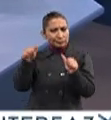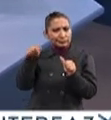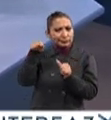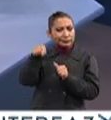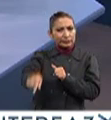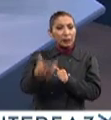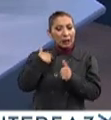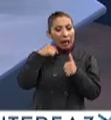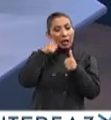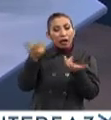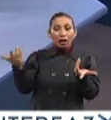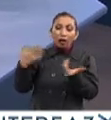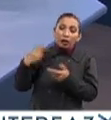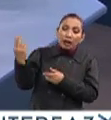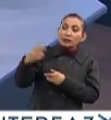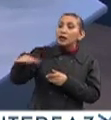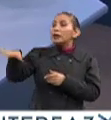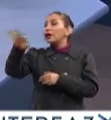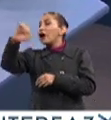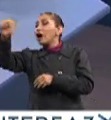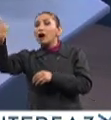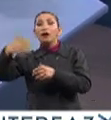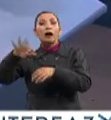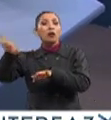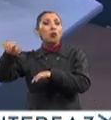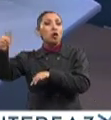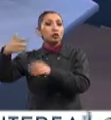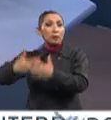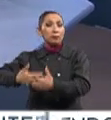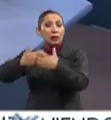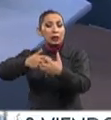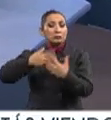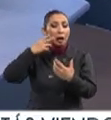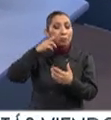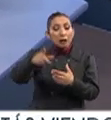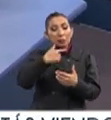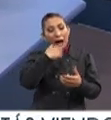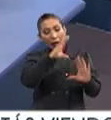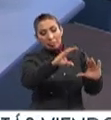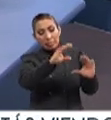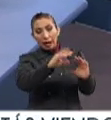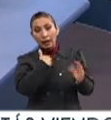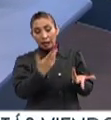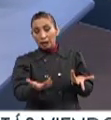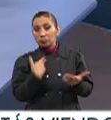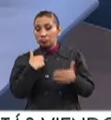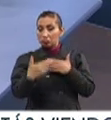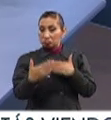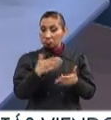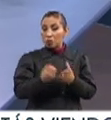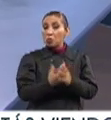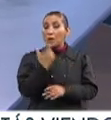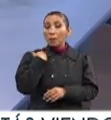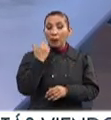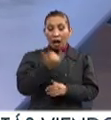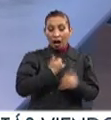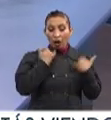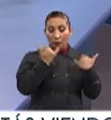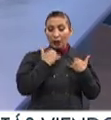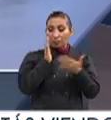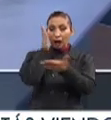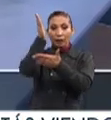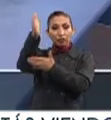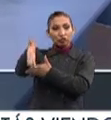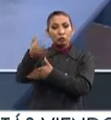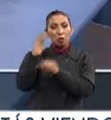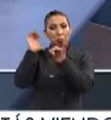en atender a las necesidades productivas de su región y por supuesto también tener las carreras de vanguardia para introducir a los jóvenes al